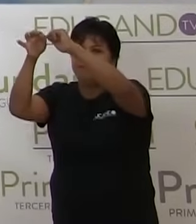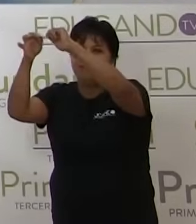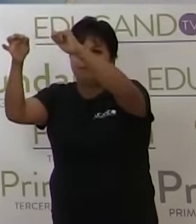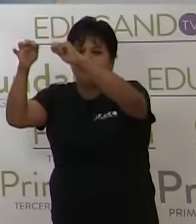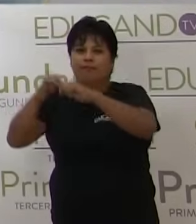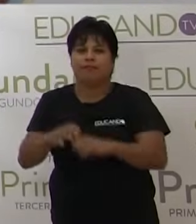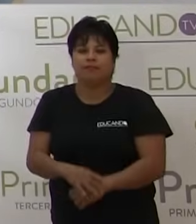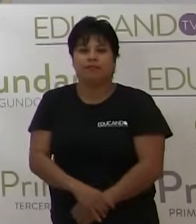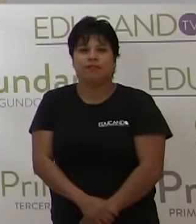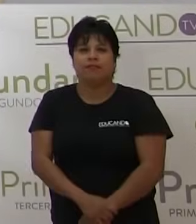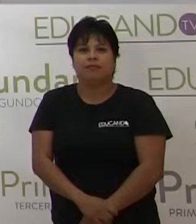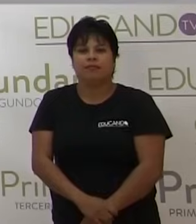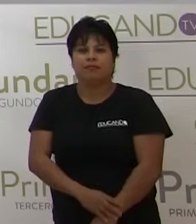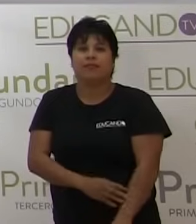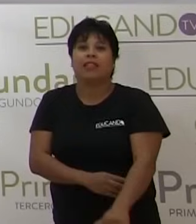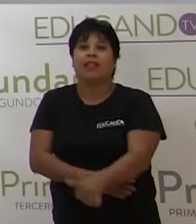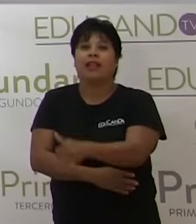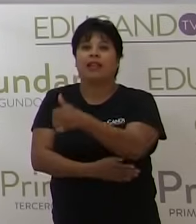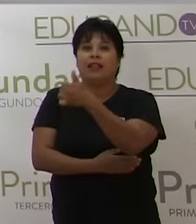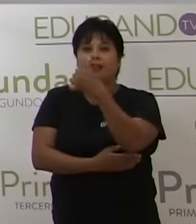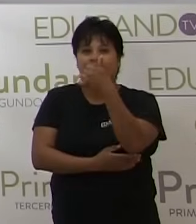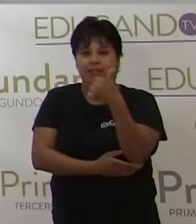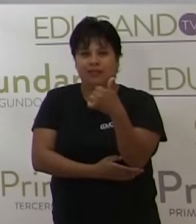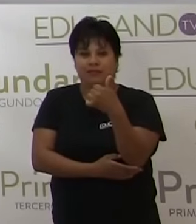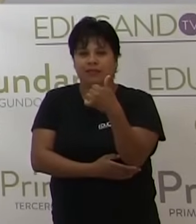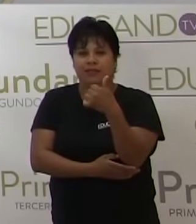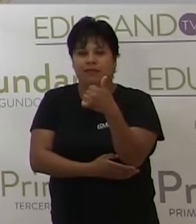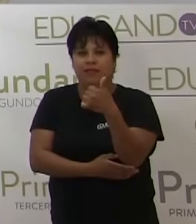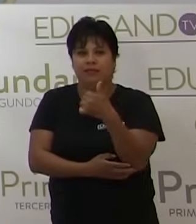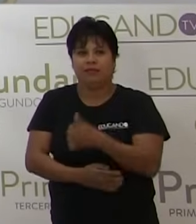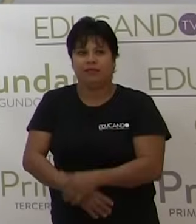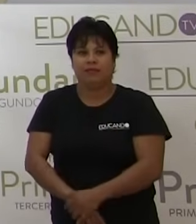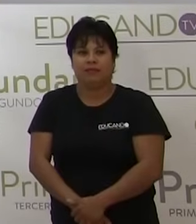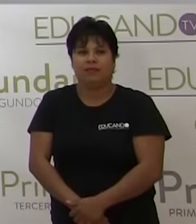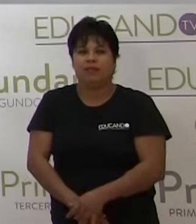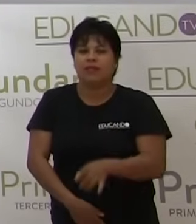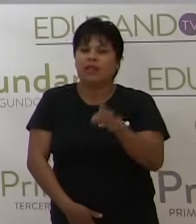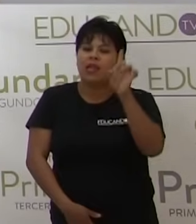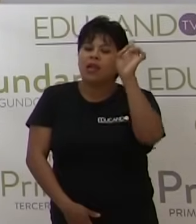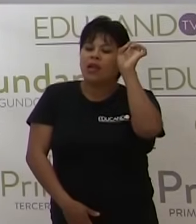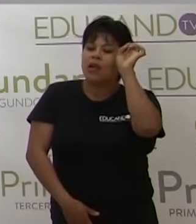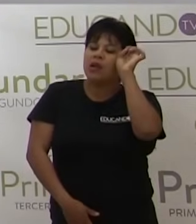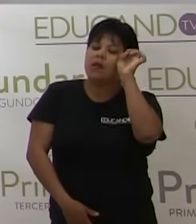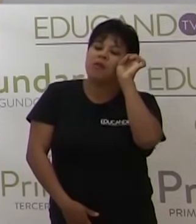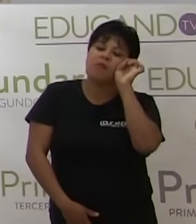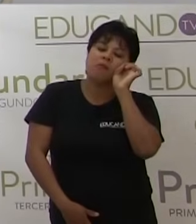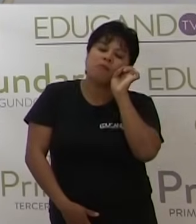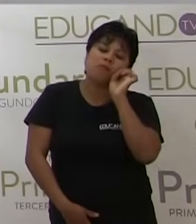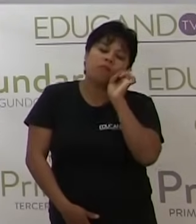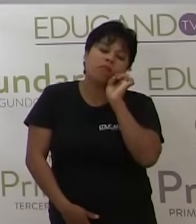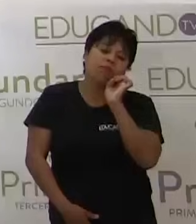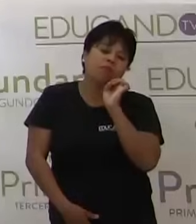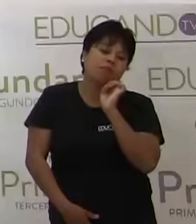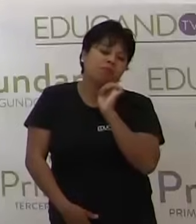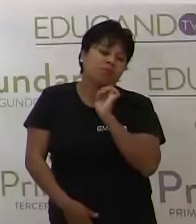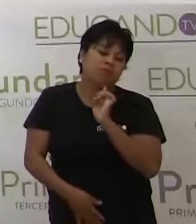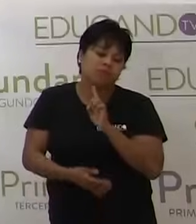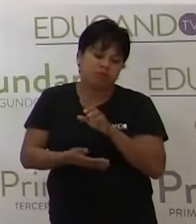Globos a las 6 dormir la